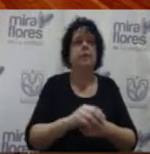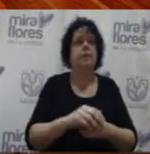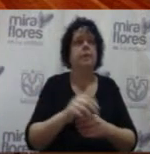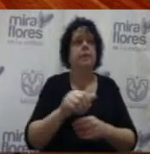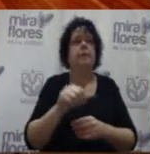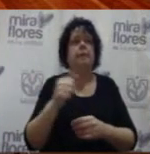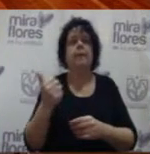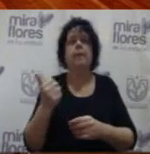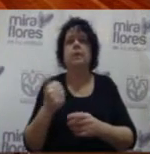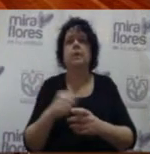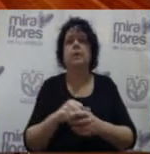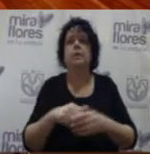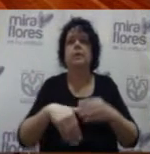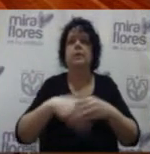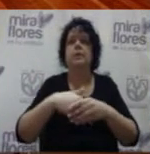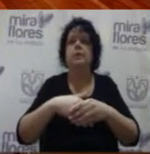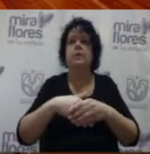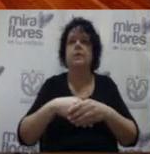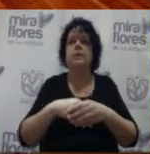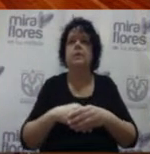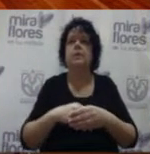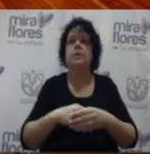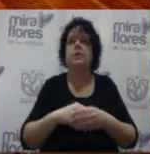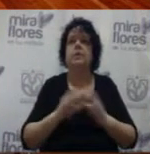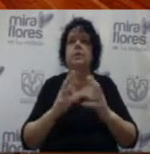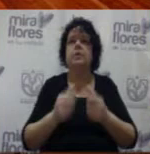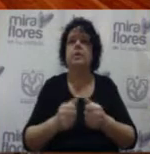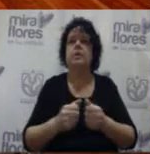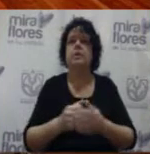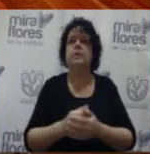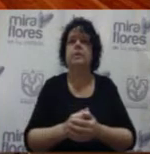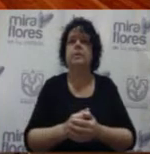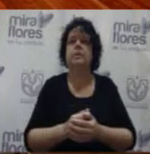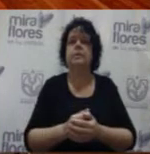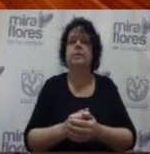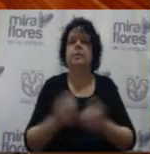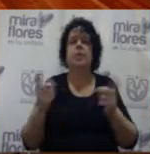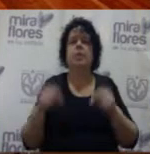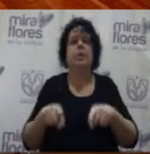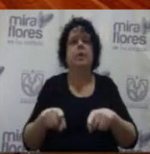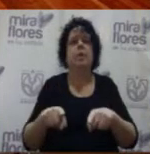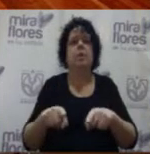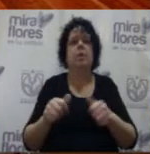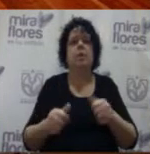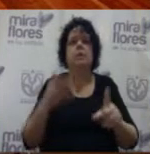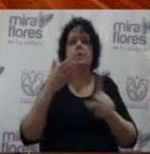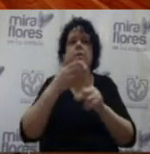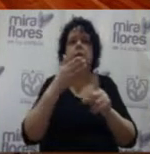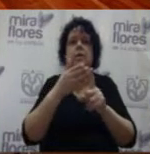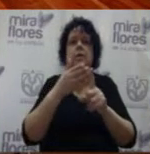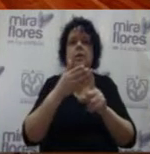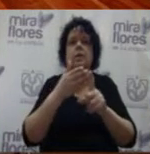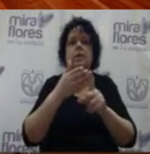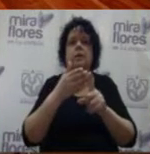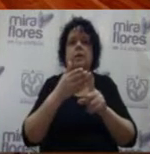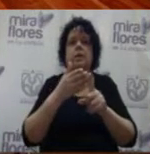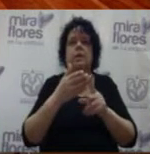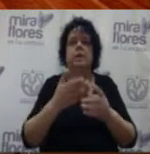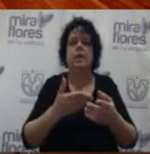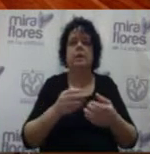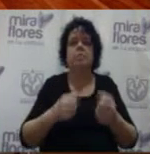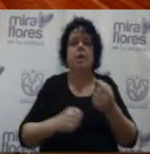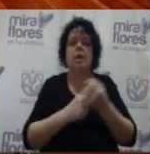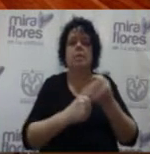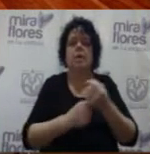Ambiente, el mismo que como anexo forma parte integrante del presente acuerdo, con el objeto de una colaboración conjunta entre